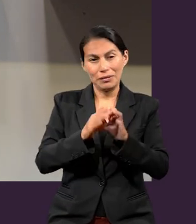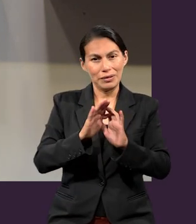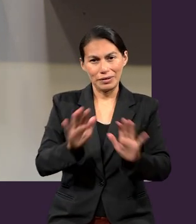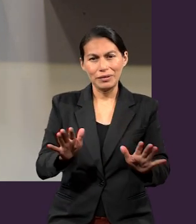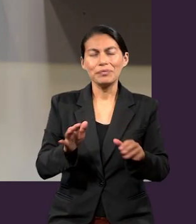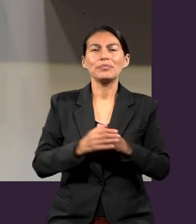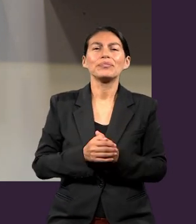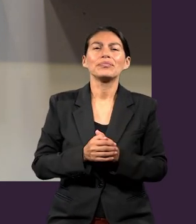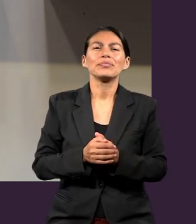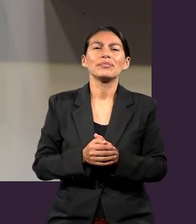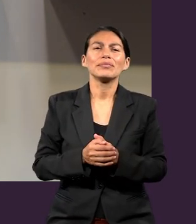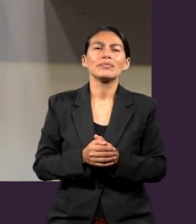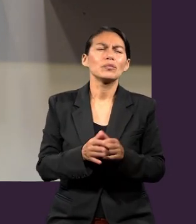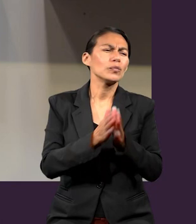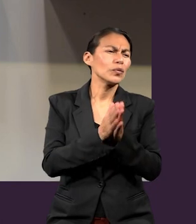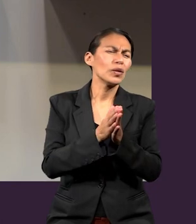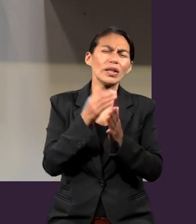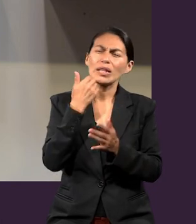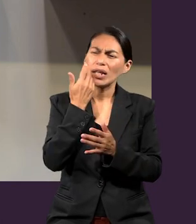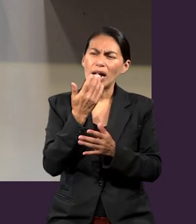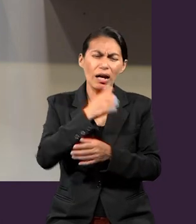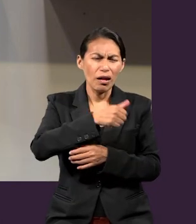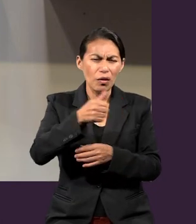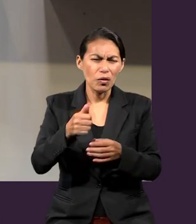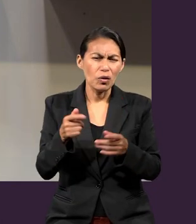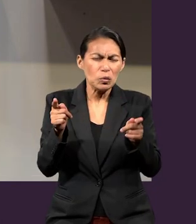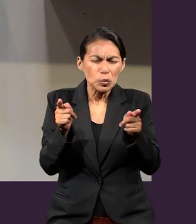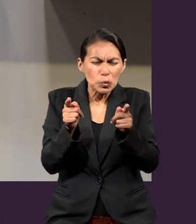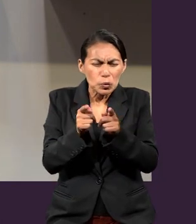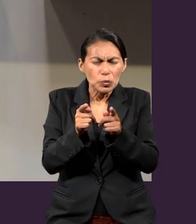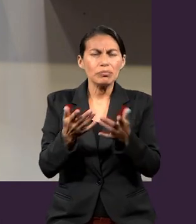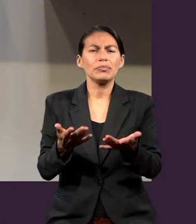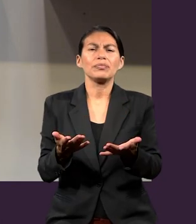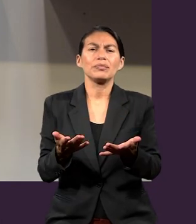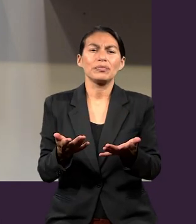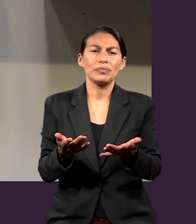trimestre. Y yo quisiera que pudiéramos hacer un cierre.